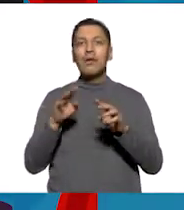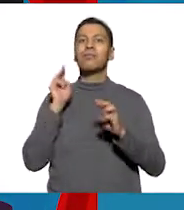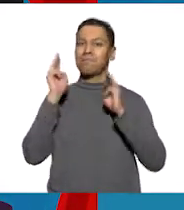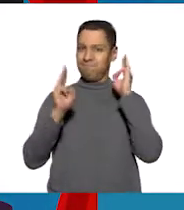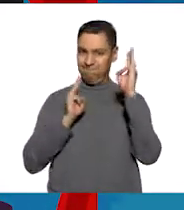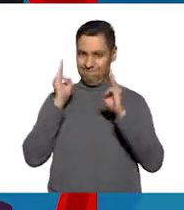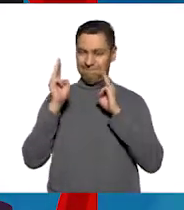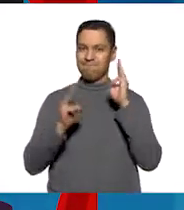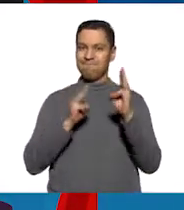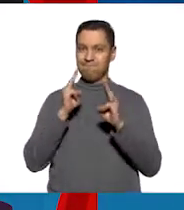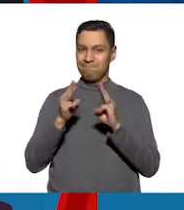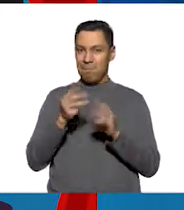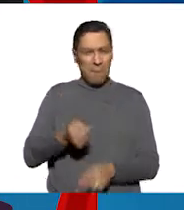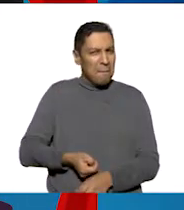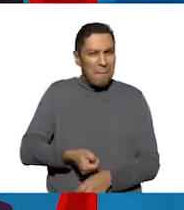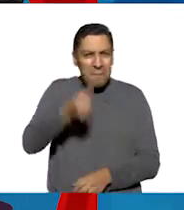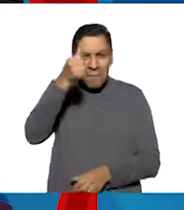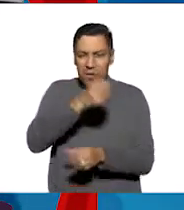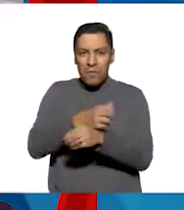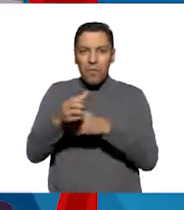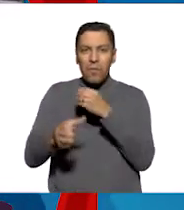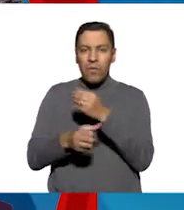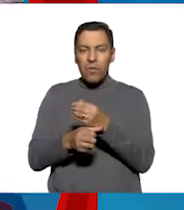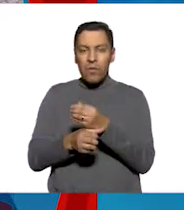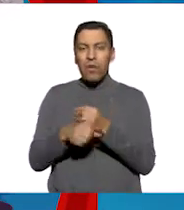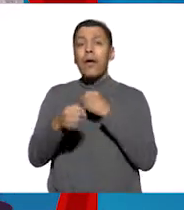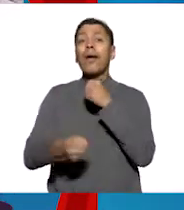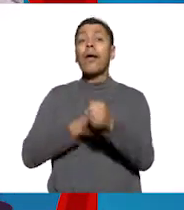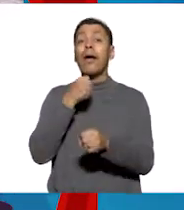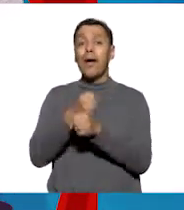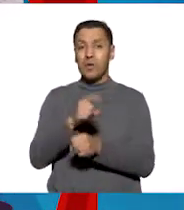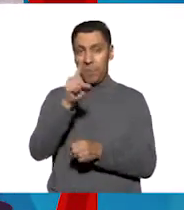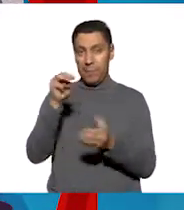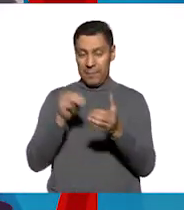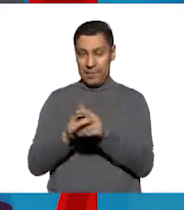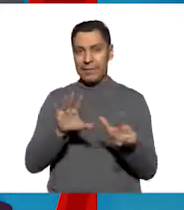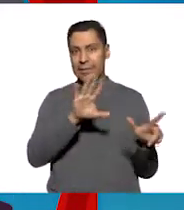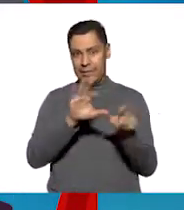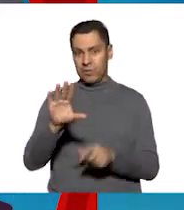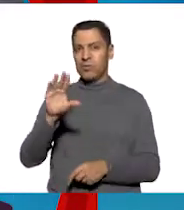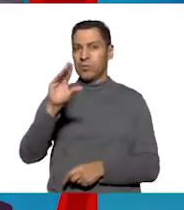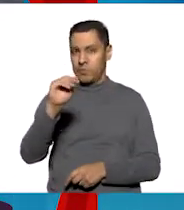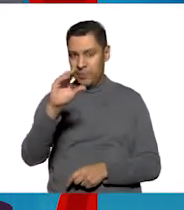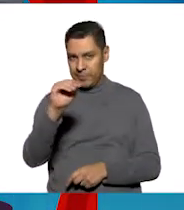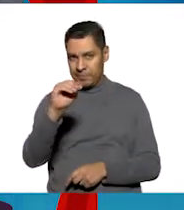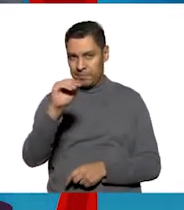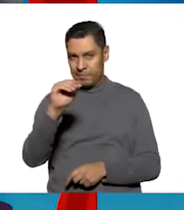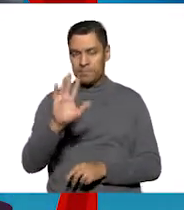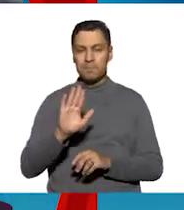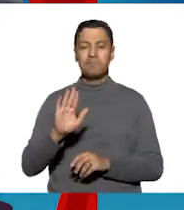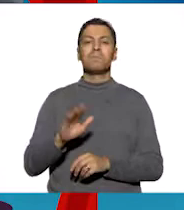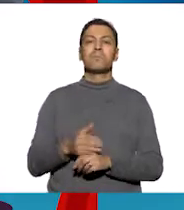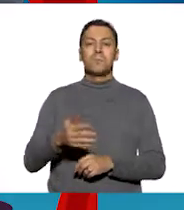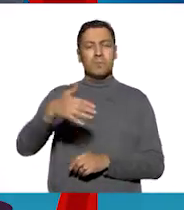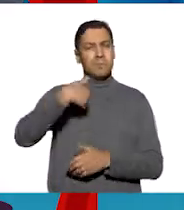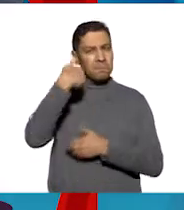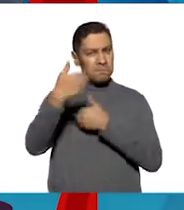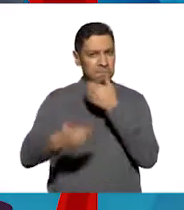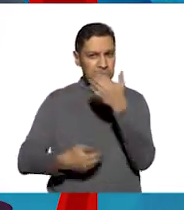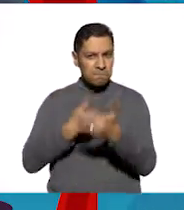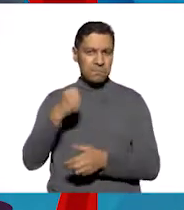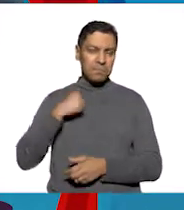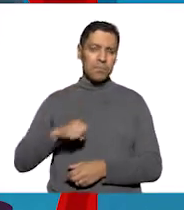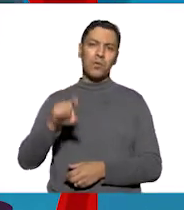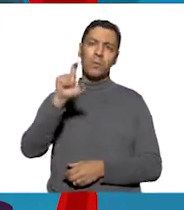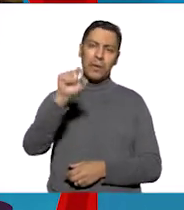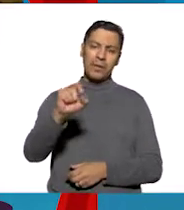primeras piezas que tenemos aquí son a partir de 1790. Y sobre todo en las exploraciones arqueológicas de los siglos